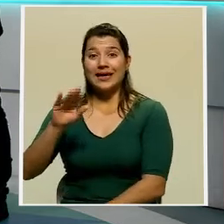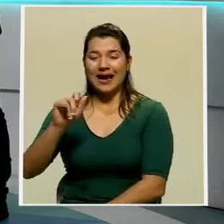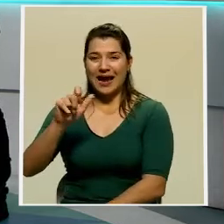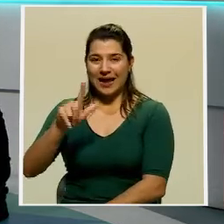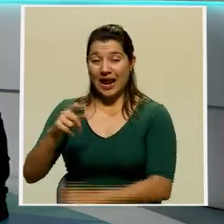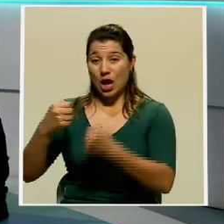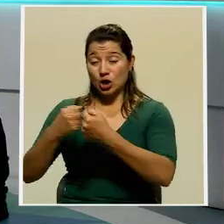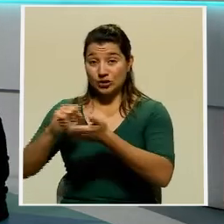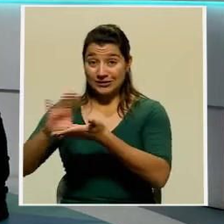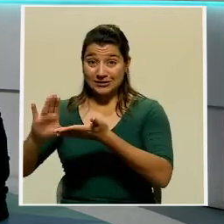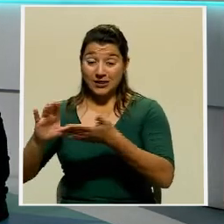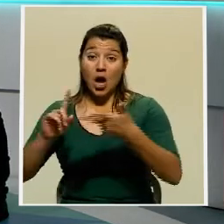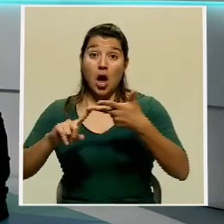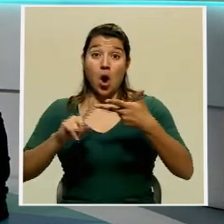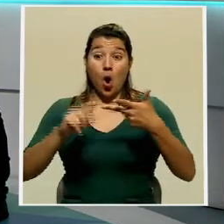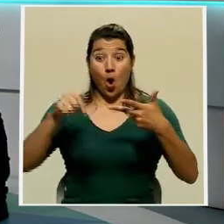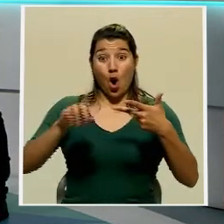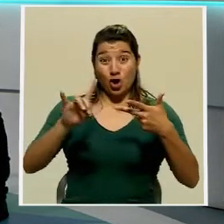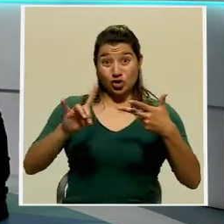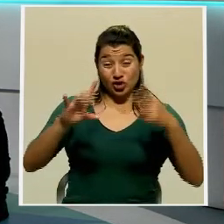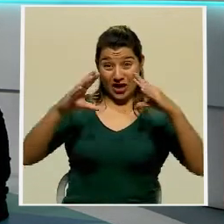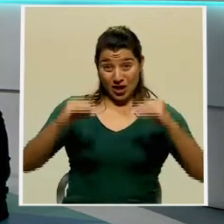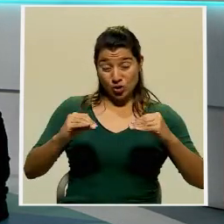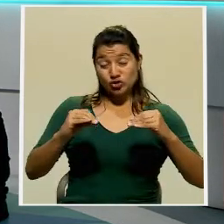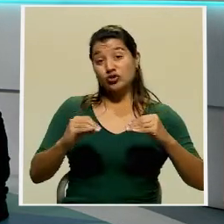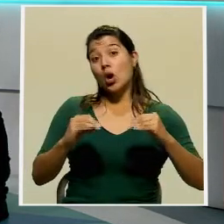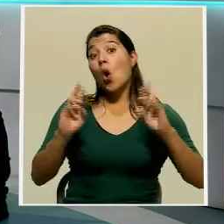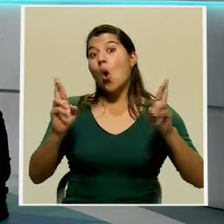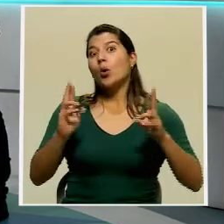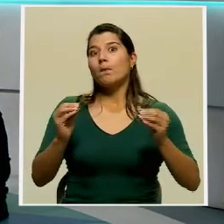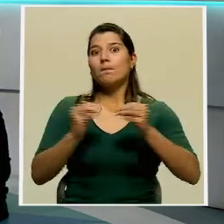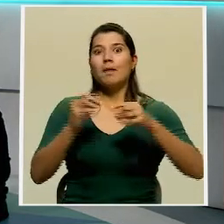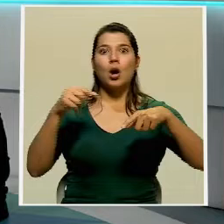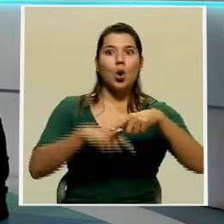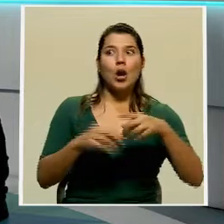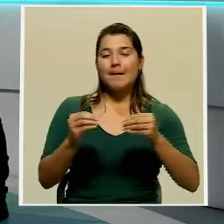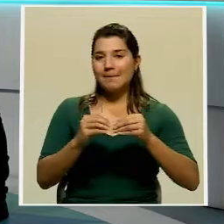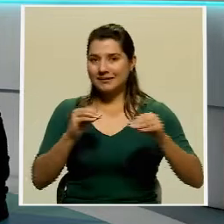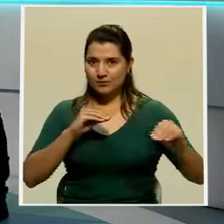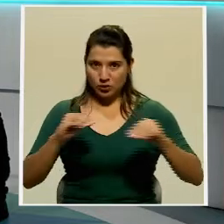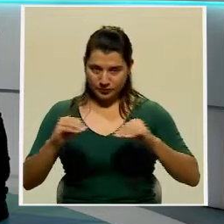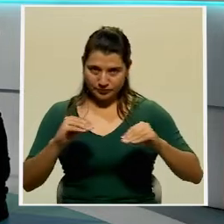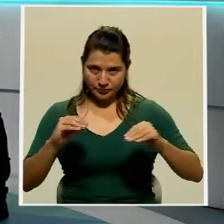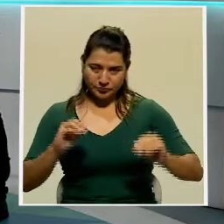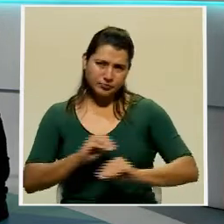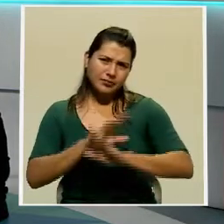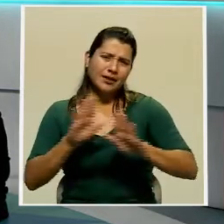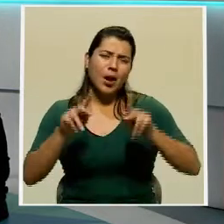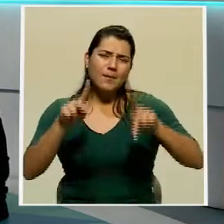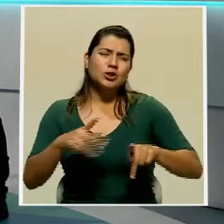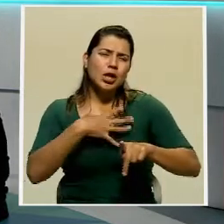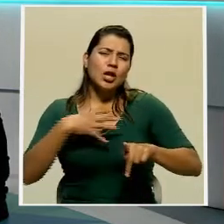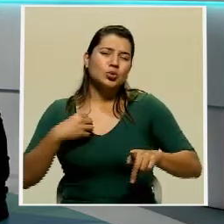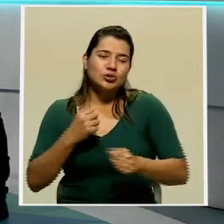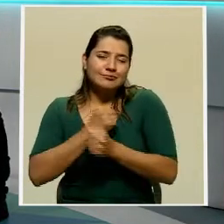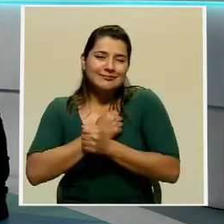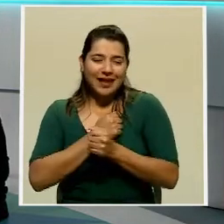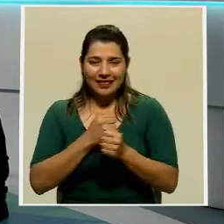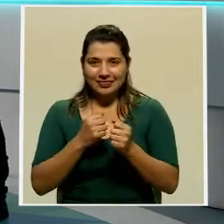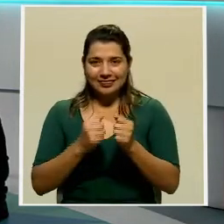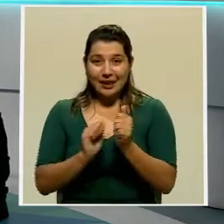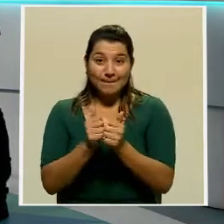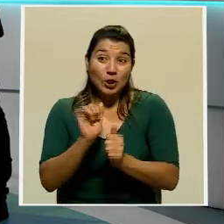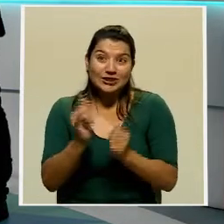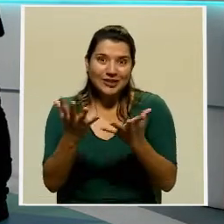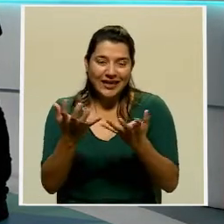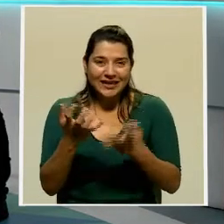de la noche entre Alajuelense y Pérez Celedón haya un poquito más de goles y un poquito más de movimiento, que por supuesto a los amantes del deporte como nosotros, eso es lo que más nos